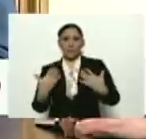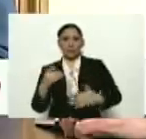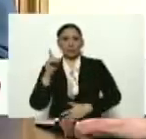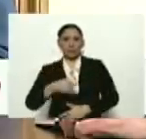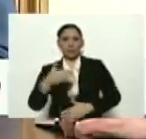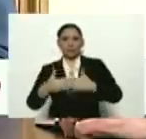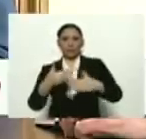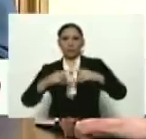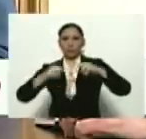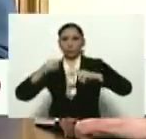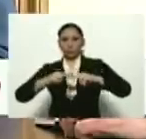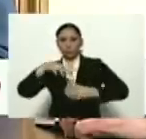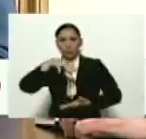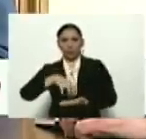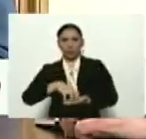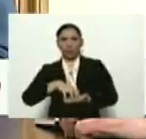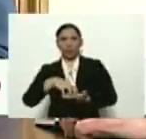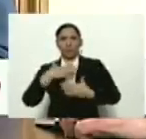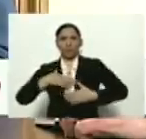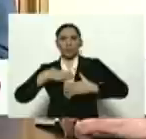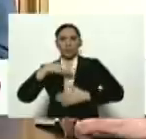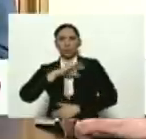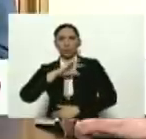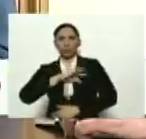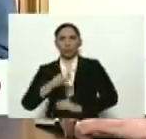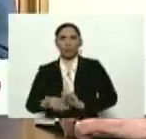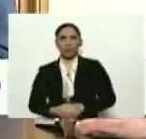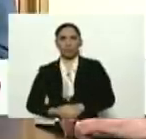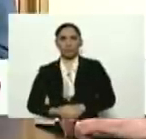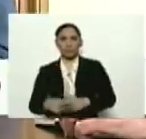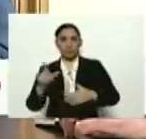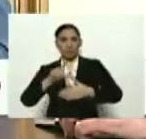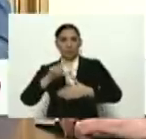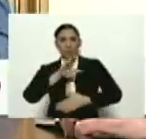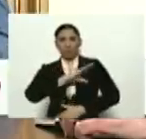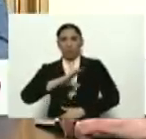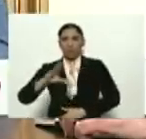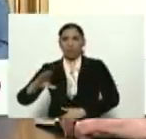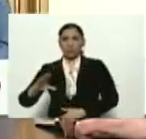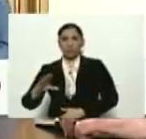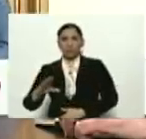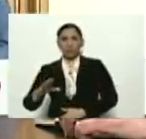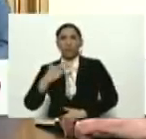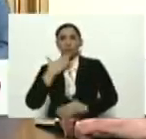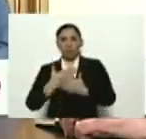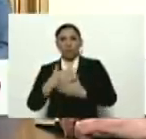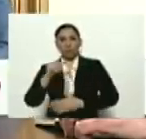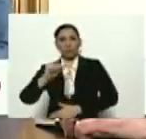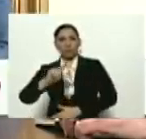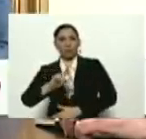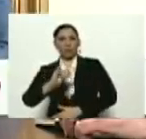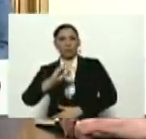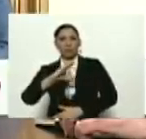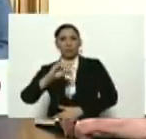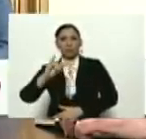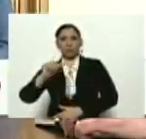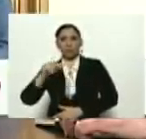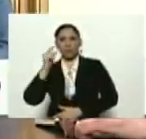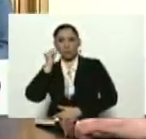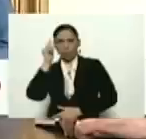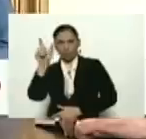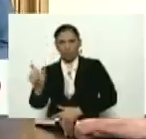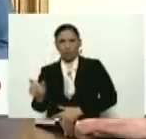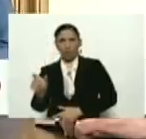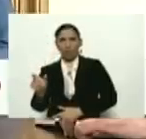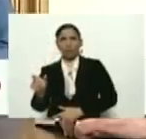en la construcción de un estado de bienestar social latinoamericano, caribeño. Bueno, muchas gracias, Alicia Bárcena. Tenemos